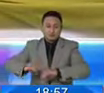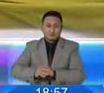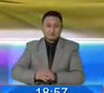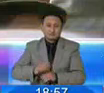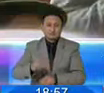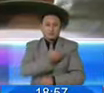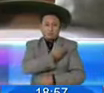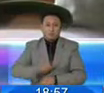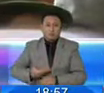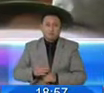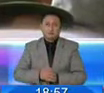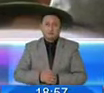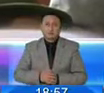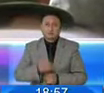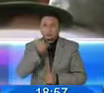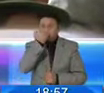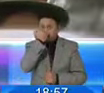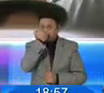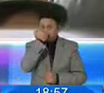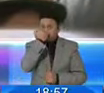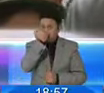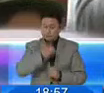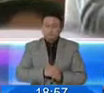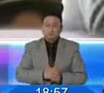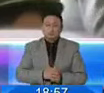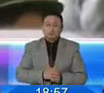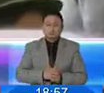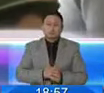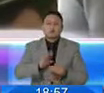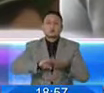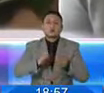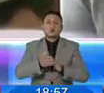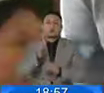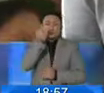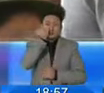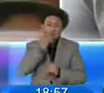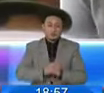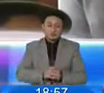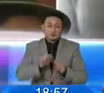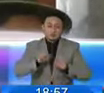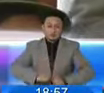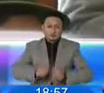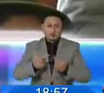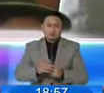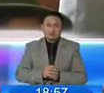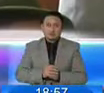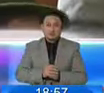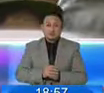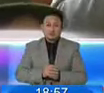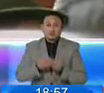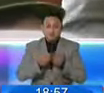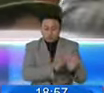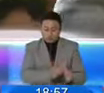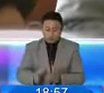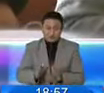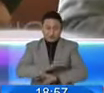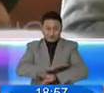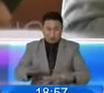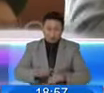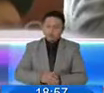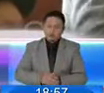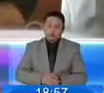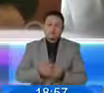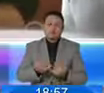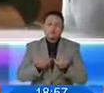Ejecutivo. Las nacionalidades no vamos a permitir que se rompa el orden constituido. Vamos a defender como lo